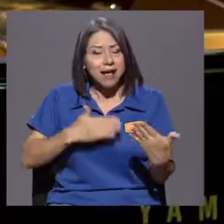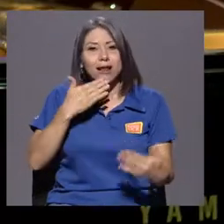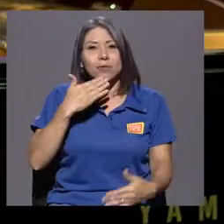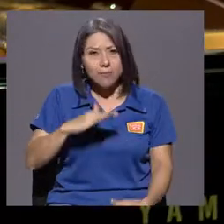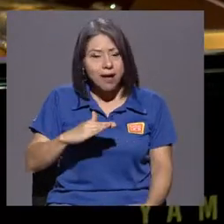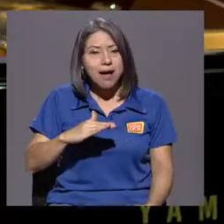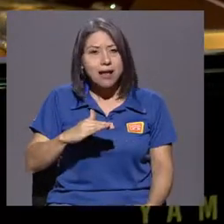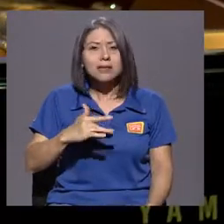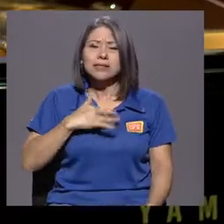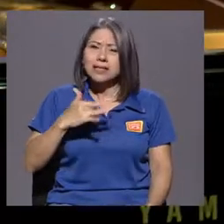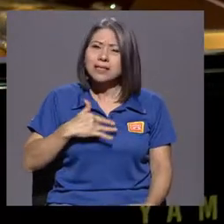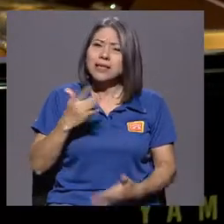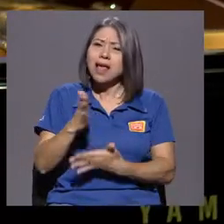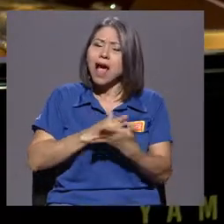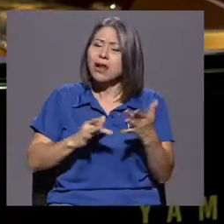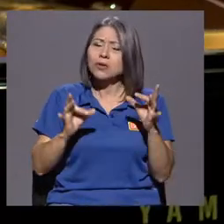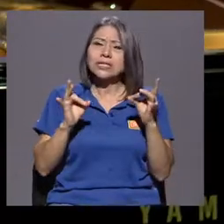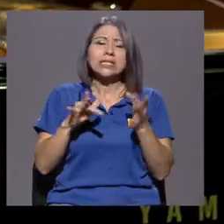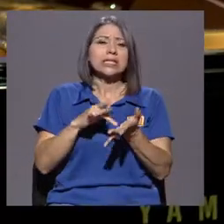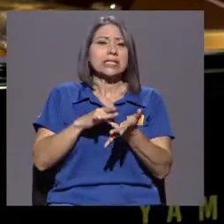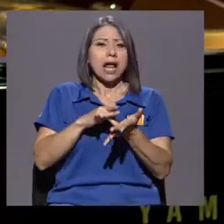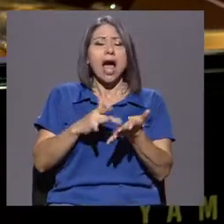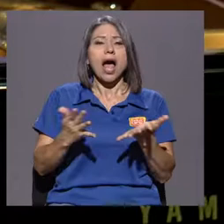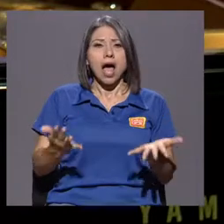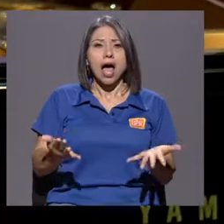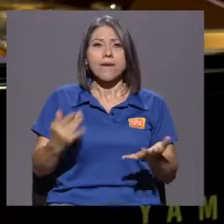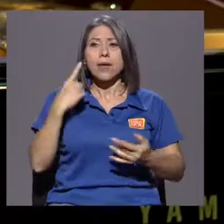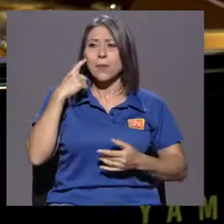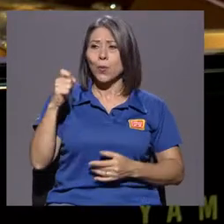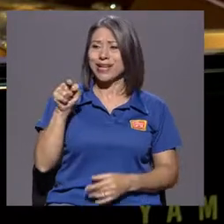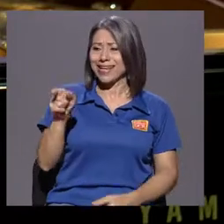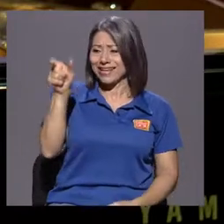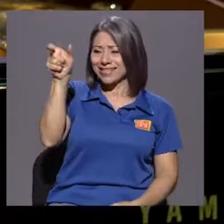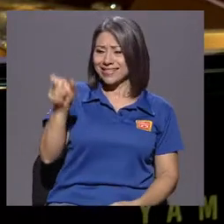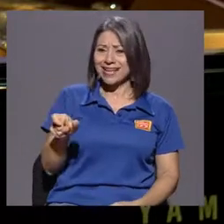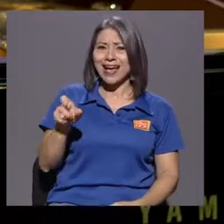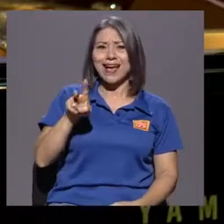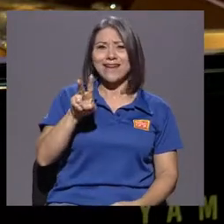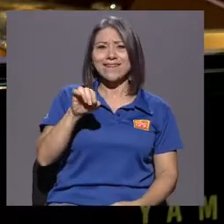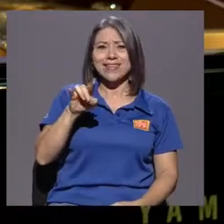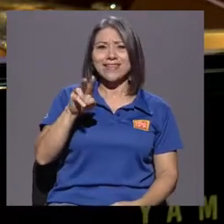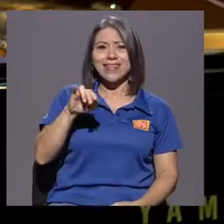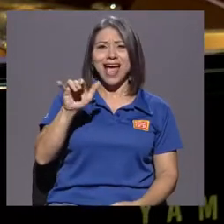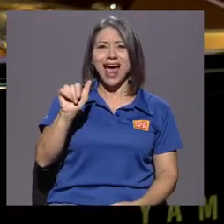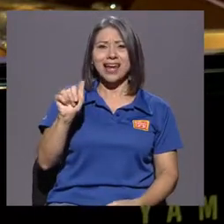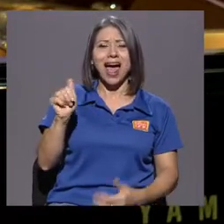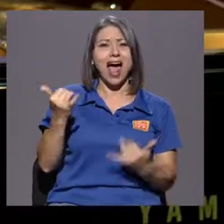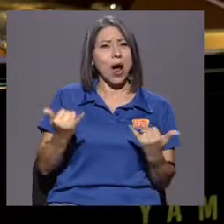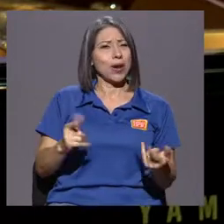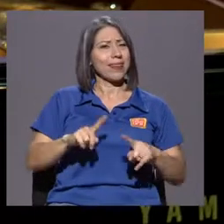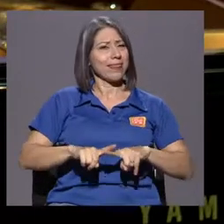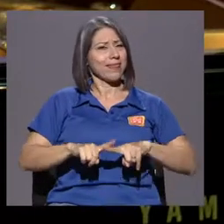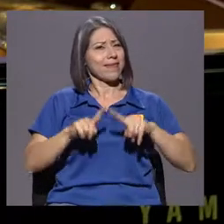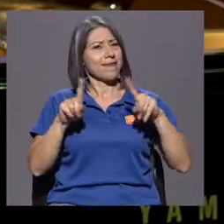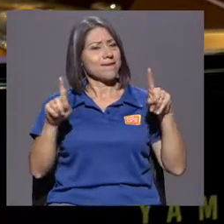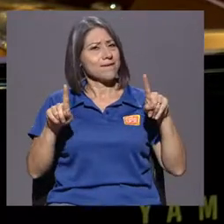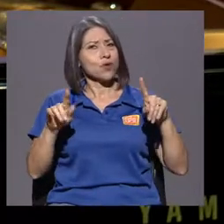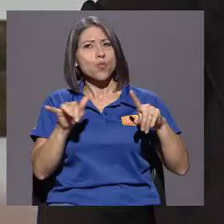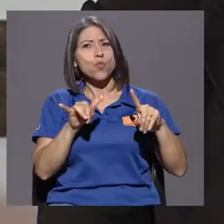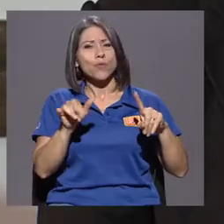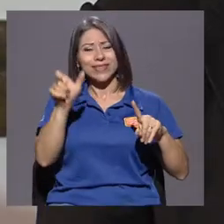que algo andaba muy grave porque era una bibiana se había convertido en un ser